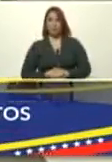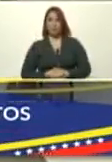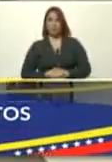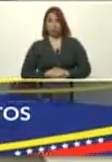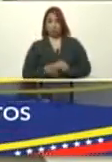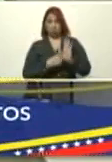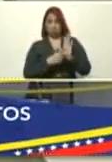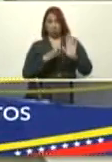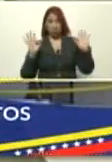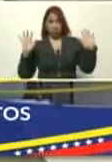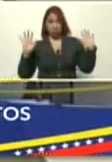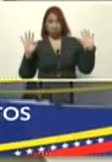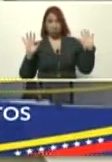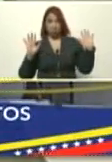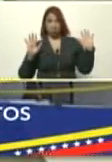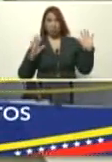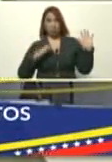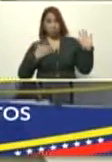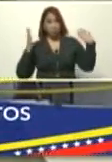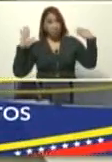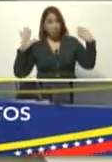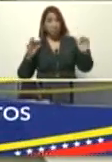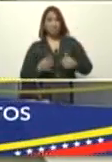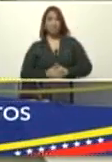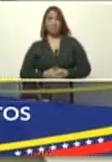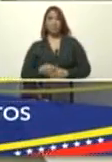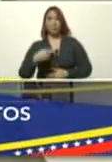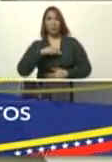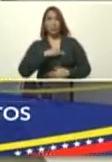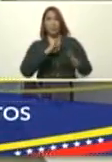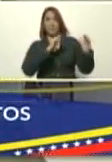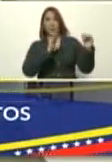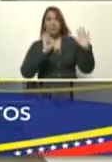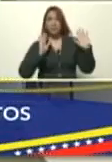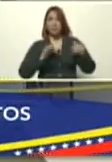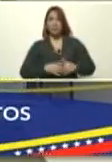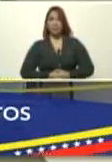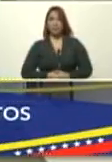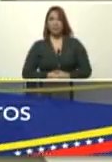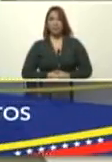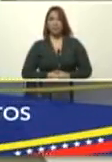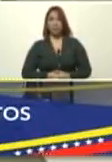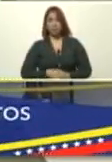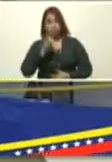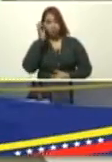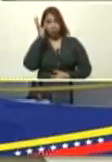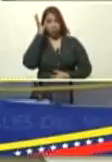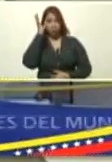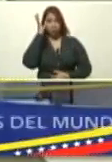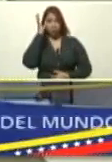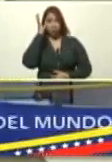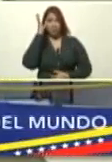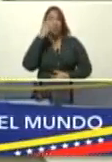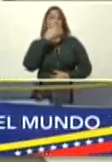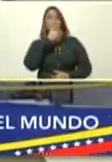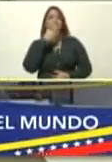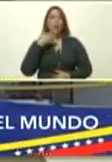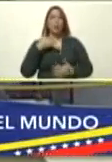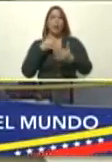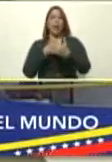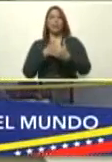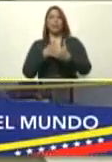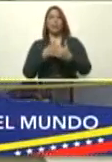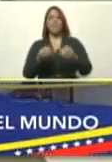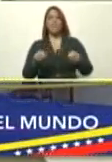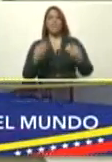¿verdad? Puede ser, y es nuestra esperanza, que surja mejores antivirales